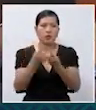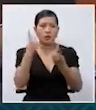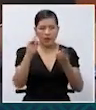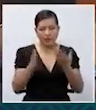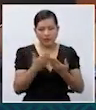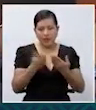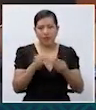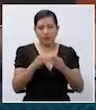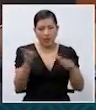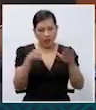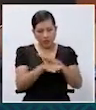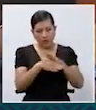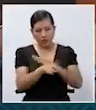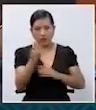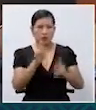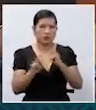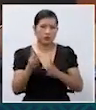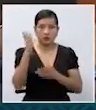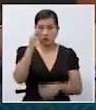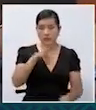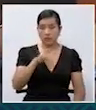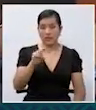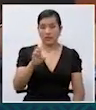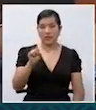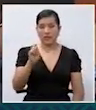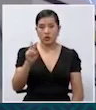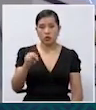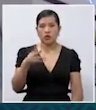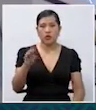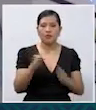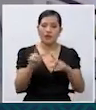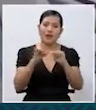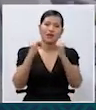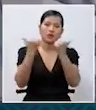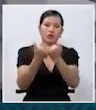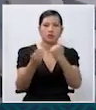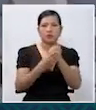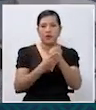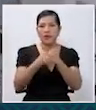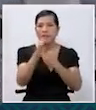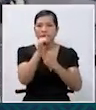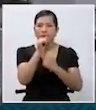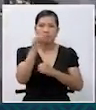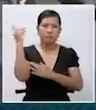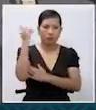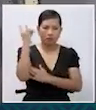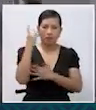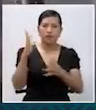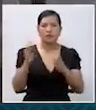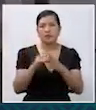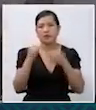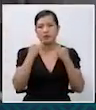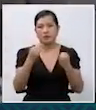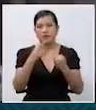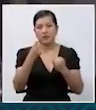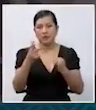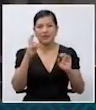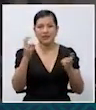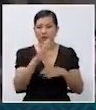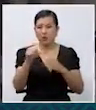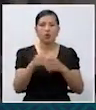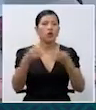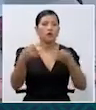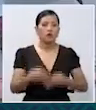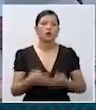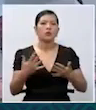su acceso a la población. Nelson Villalobos, secretario ejecutivo de la Asociación de Bancos Privados de Bolivia, ASOBAN, informó que se cumplieron con las formalidades